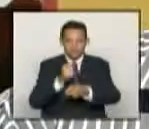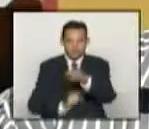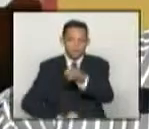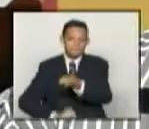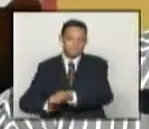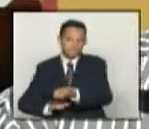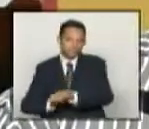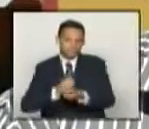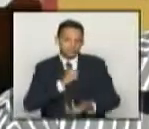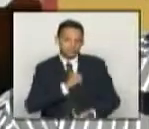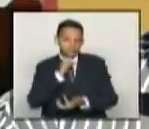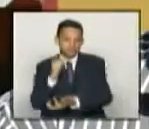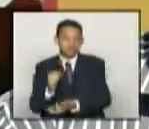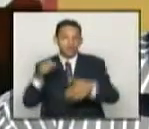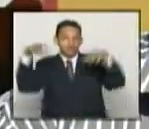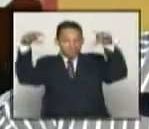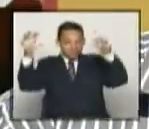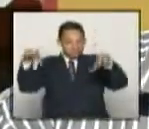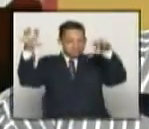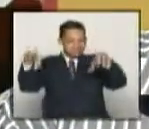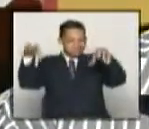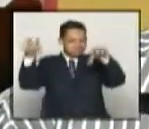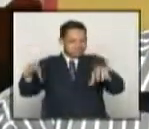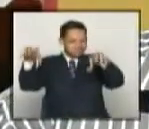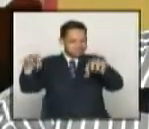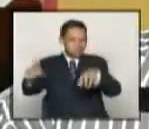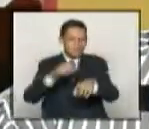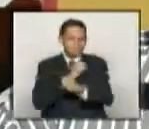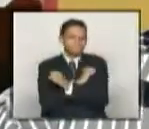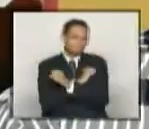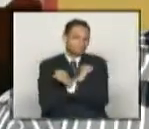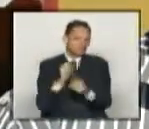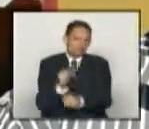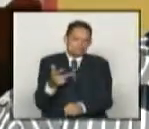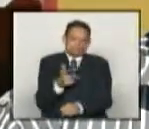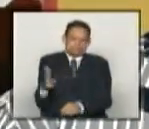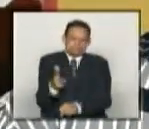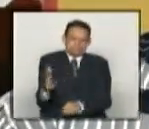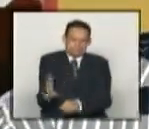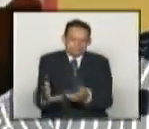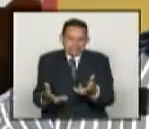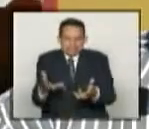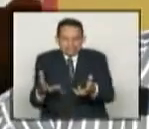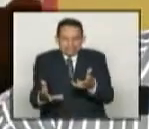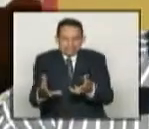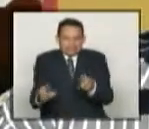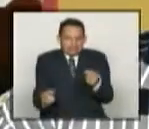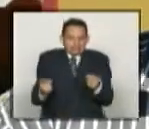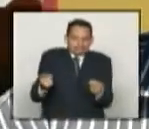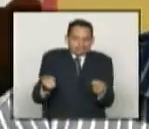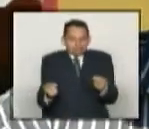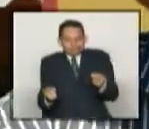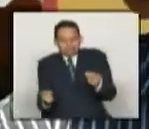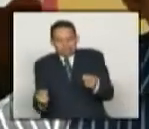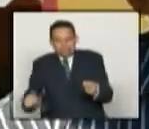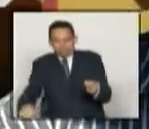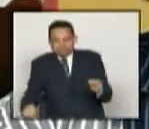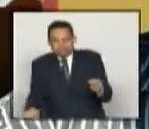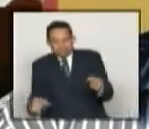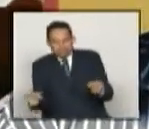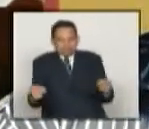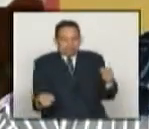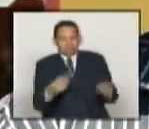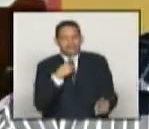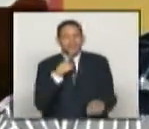principalmente en época invernal sea imposible. Existe una carretera, pero por ahí, como dice, hay que ver un gato errado, se rueda por ahí.